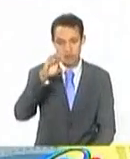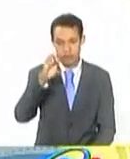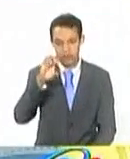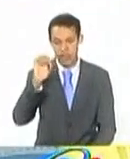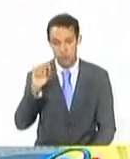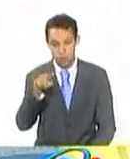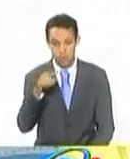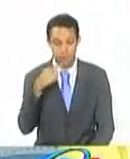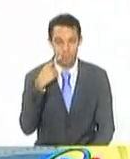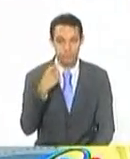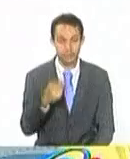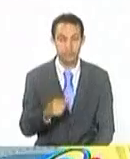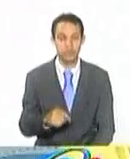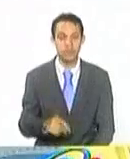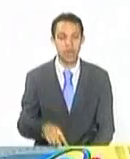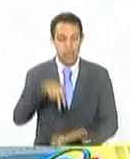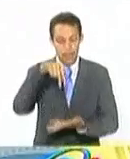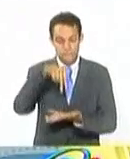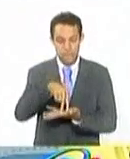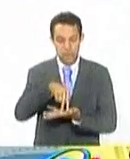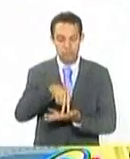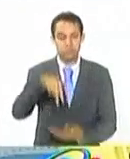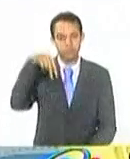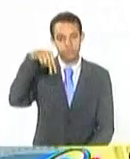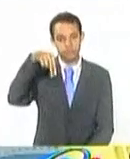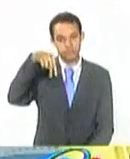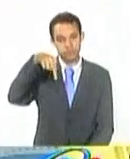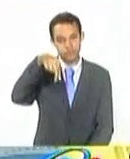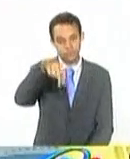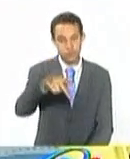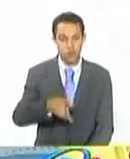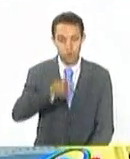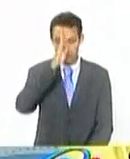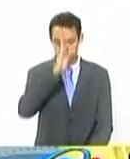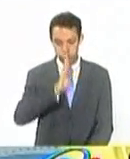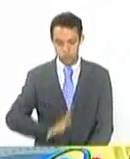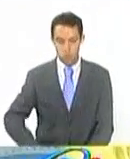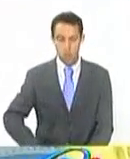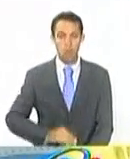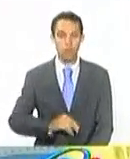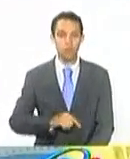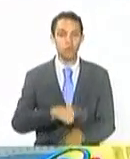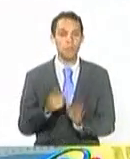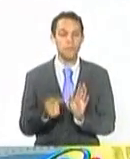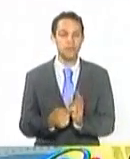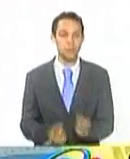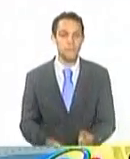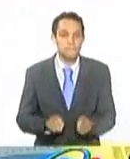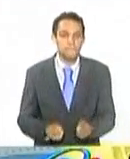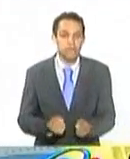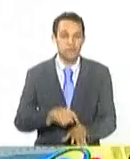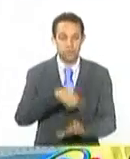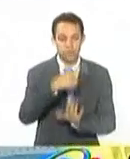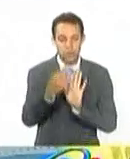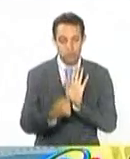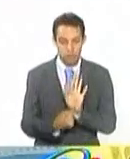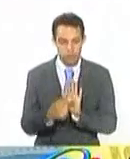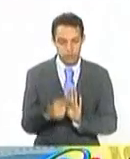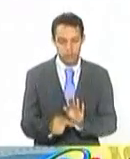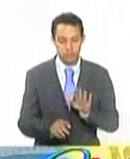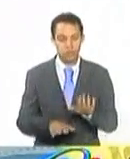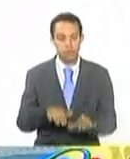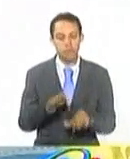cuando la persona está de pie todo la parte vertical el peso del cuerpo por los calzados